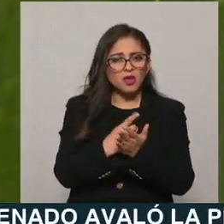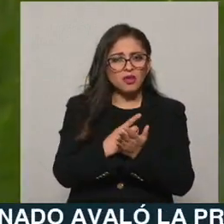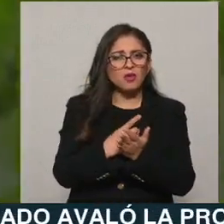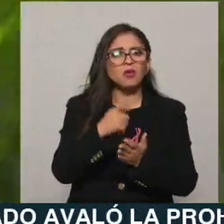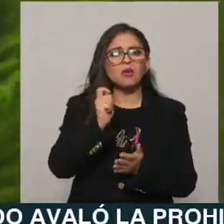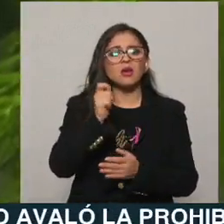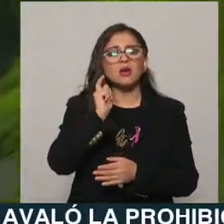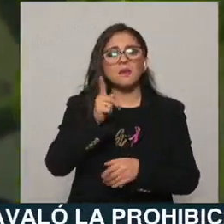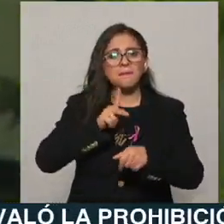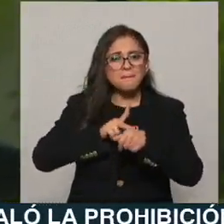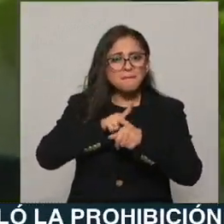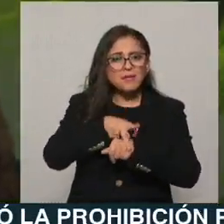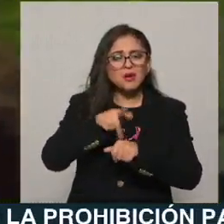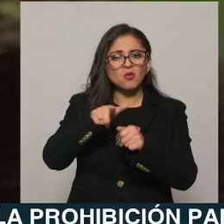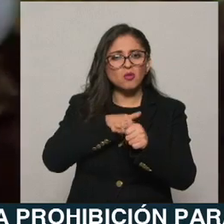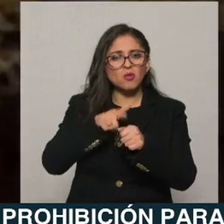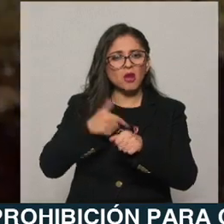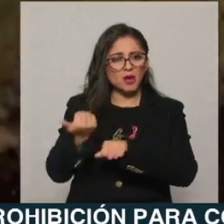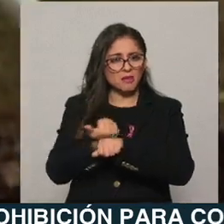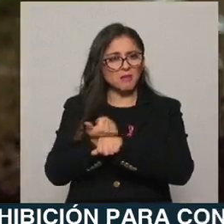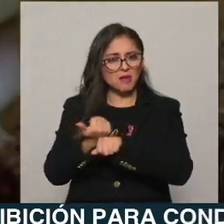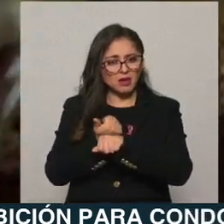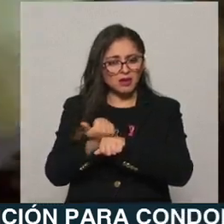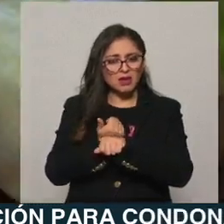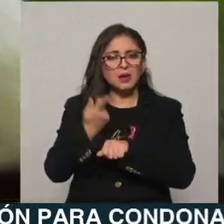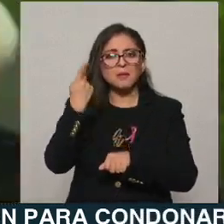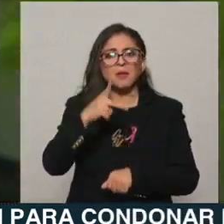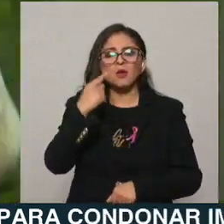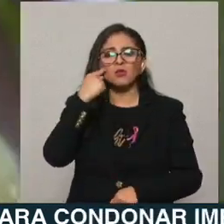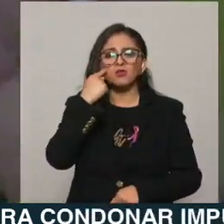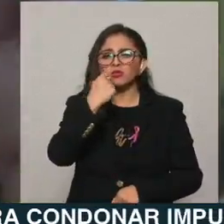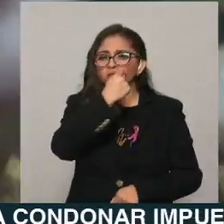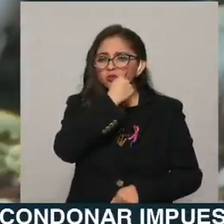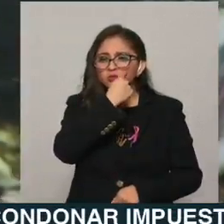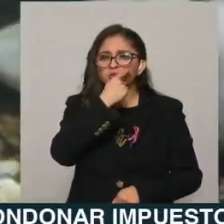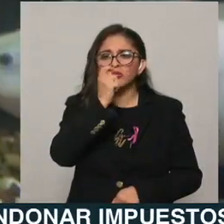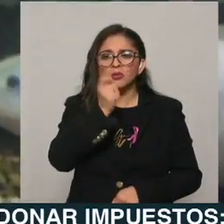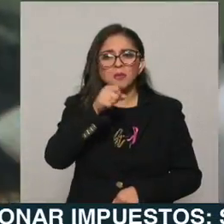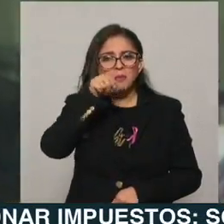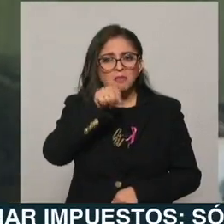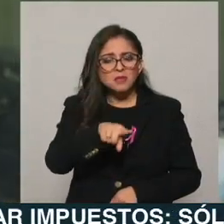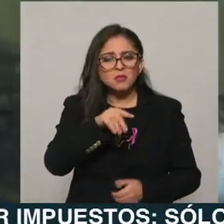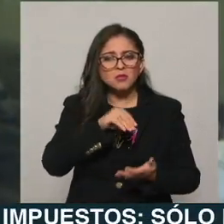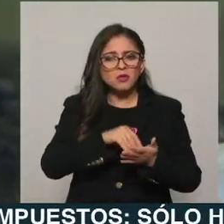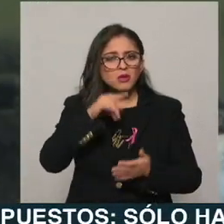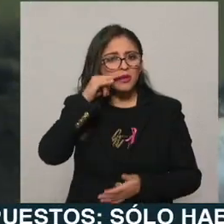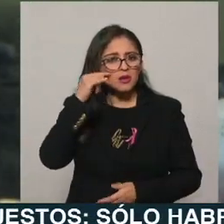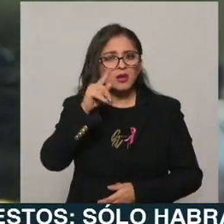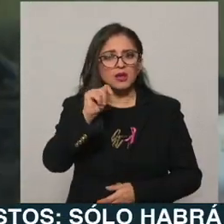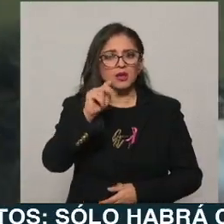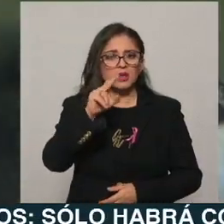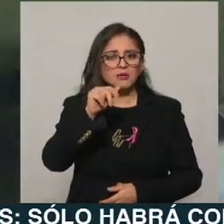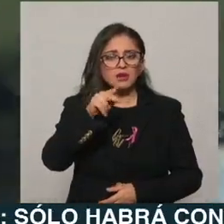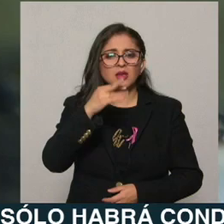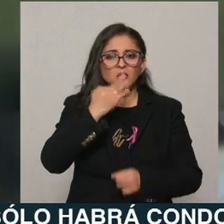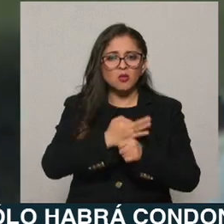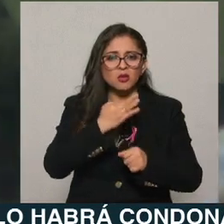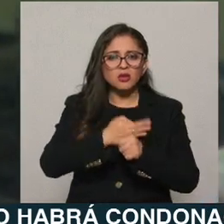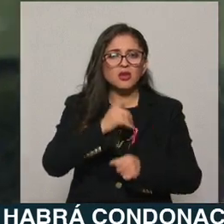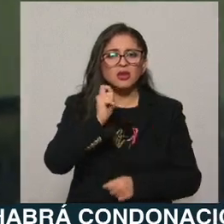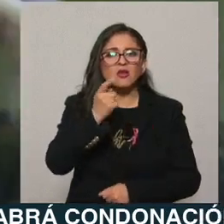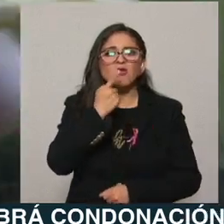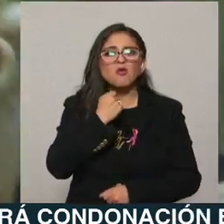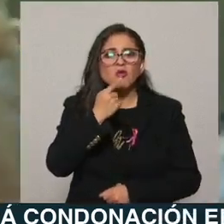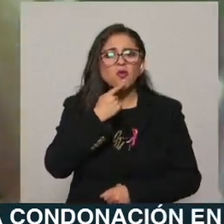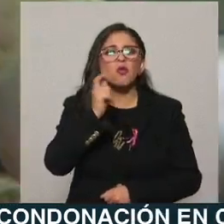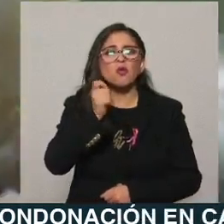piel un poco amarilla. Sin embargo, los ojos siguen siendo transparentes. Se ven rojos debido al flujo